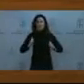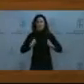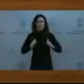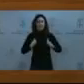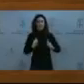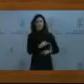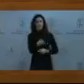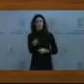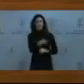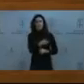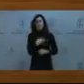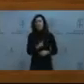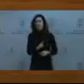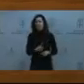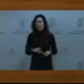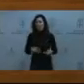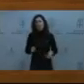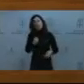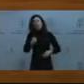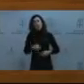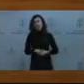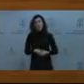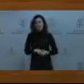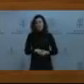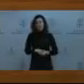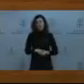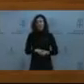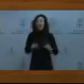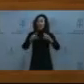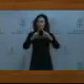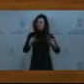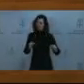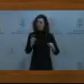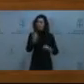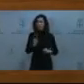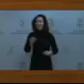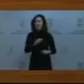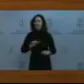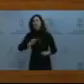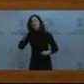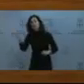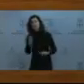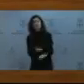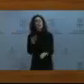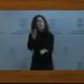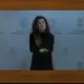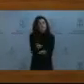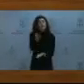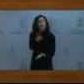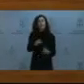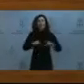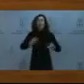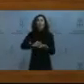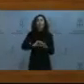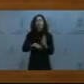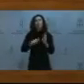casualidad, tengo entendido que también Asturias, entre otras comunidades, pidieron que se financiasen oficinas integrales de información en materia de